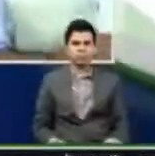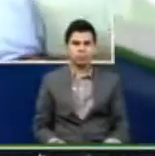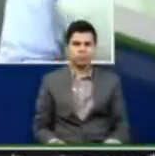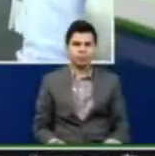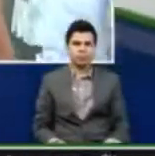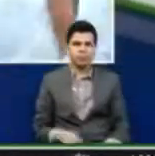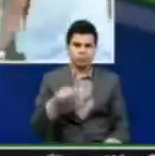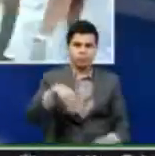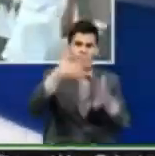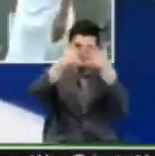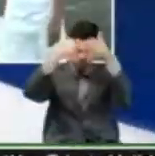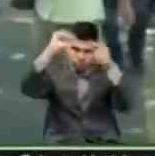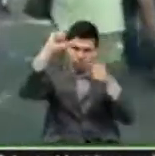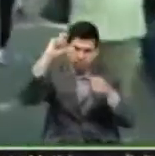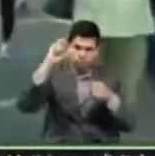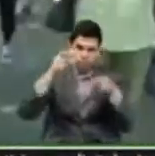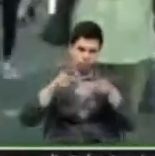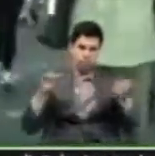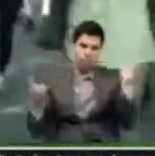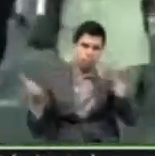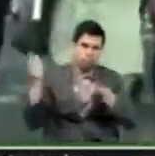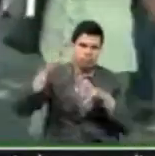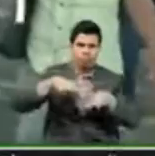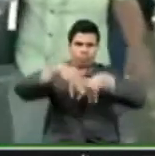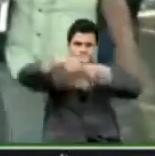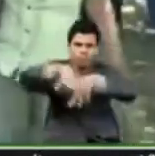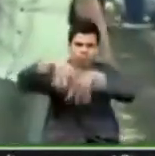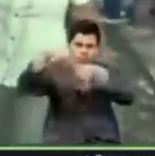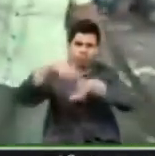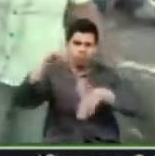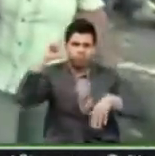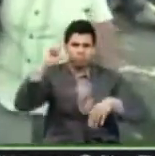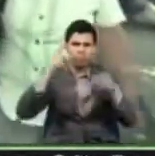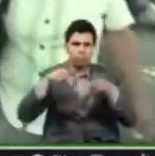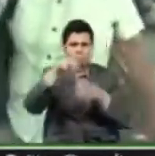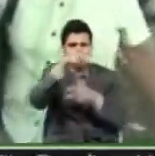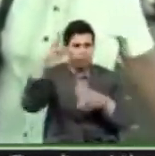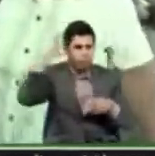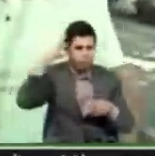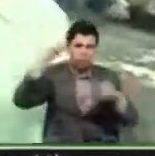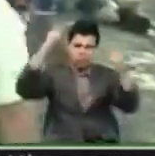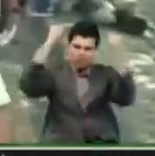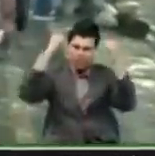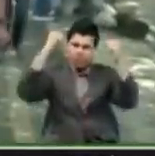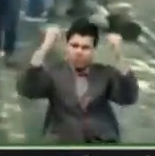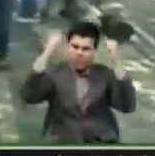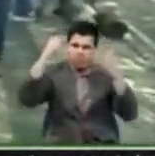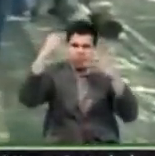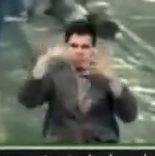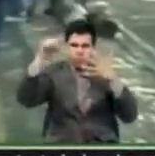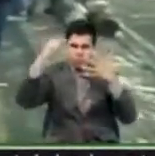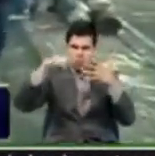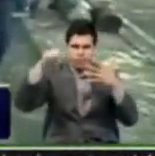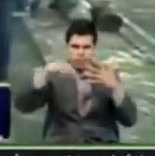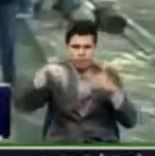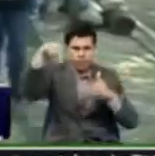de la cárcel modelo de Cúcuta se tomaron las diferentes calles de la capital norte de Santander con el fin de reclamar algunos puntos